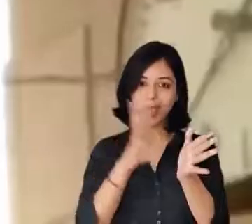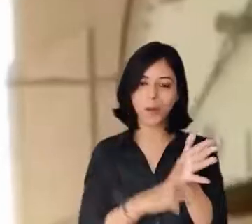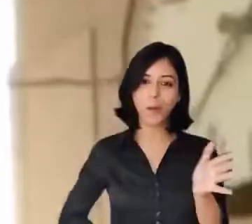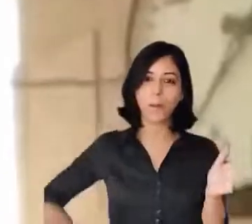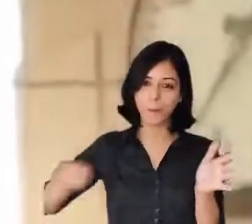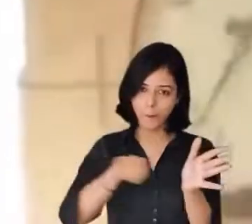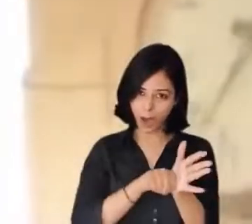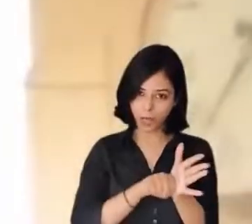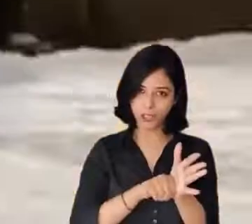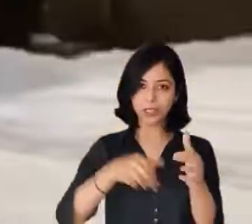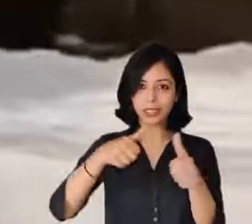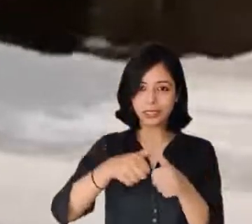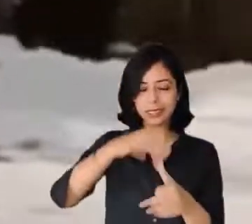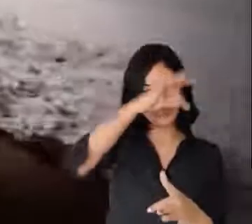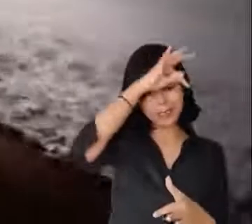de Berea.